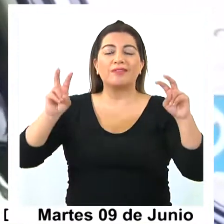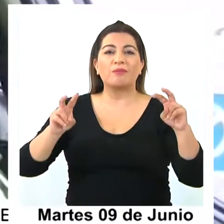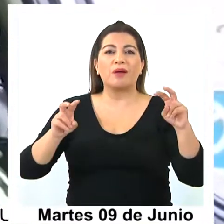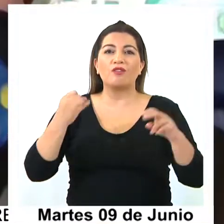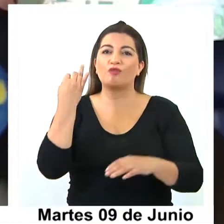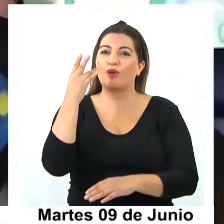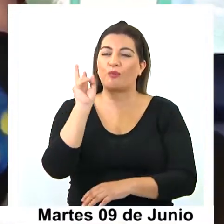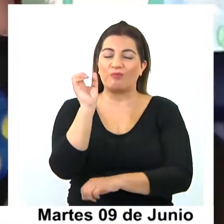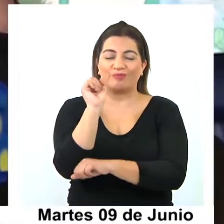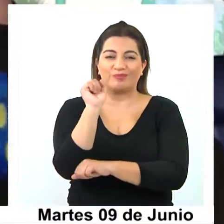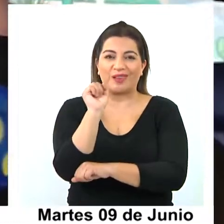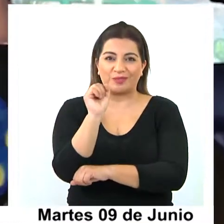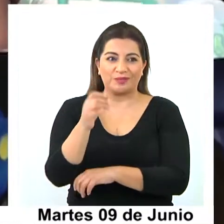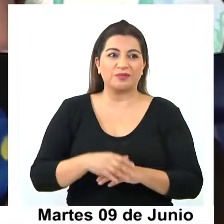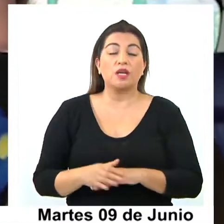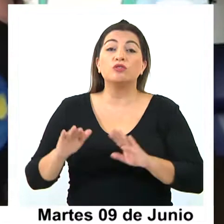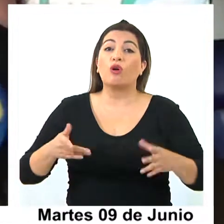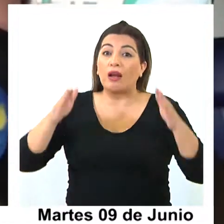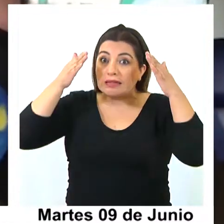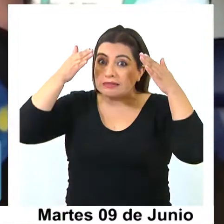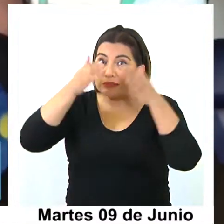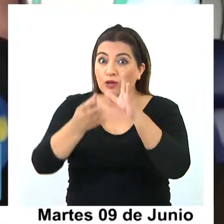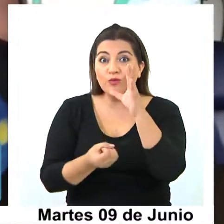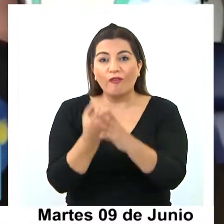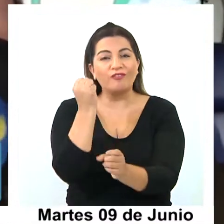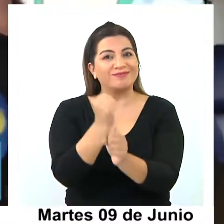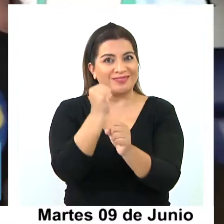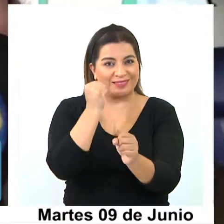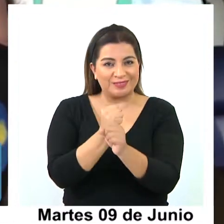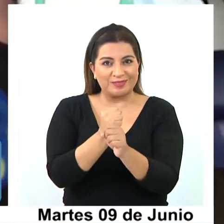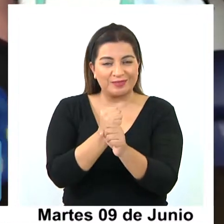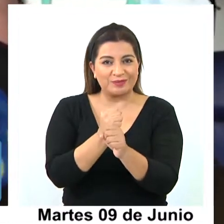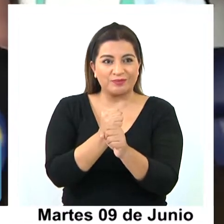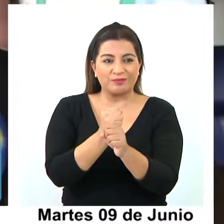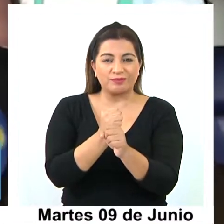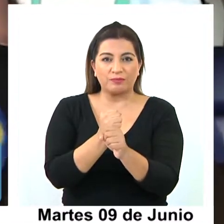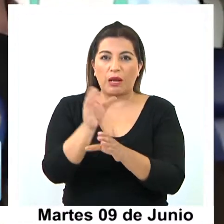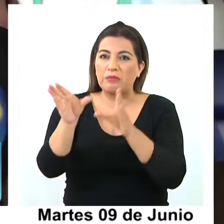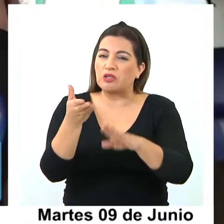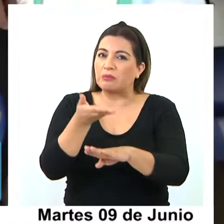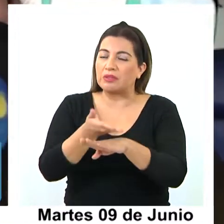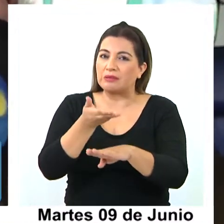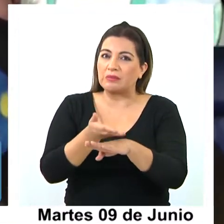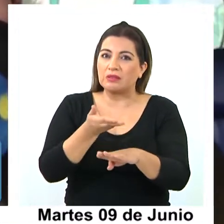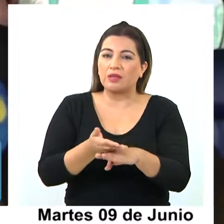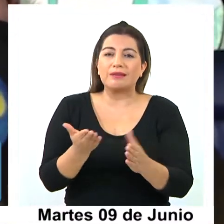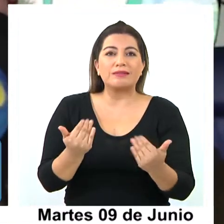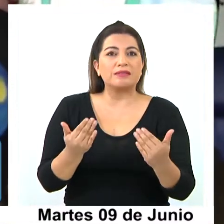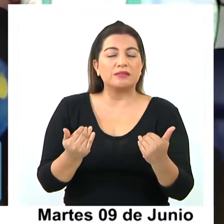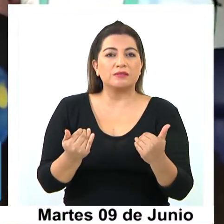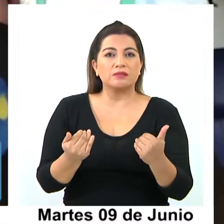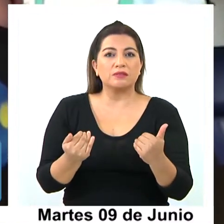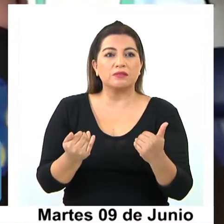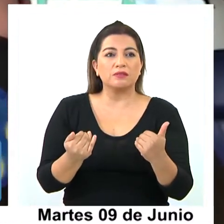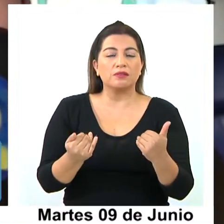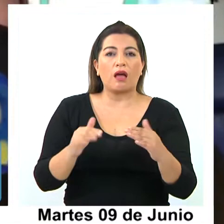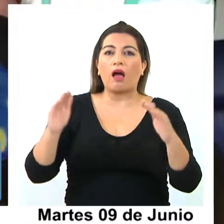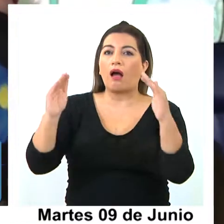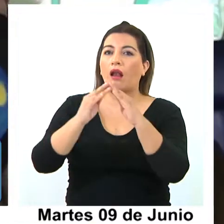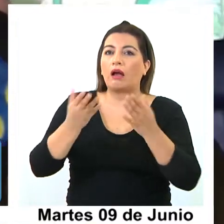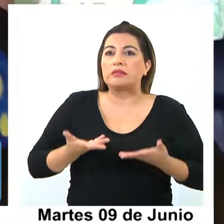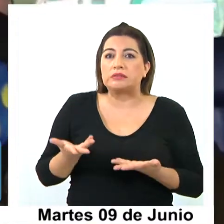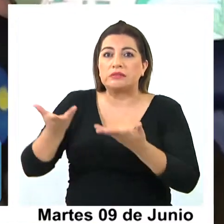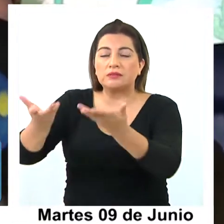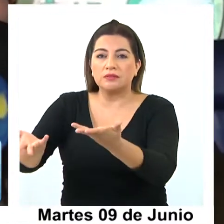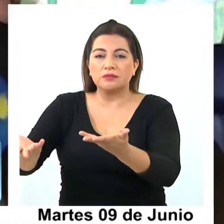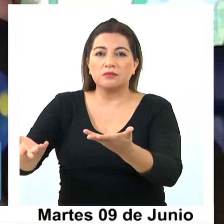vehicular que hay. Yo ahora me dedico a este rubro, a este nuevo rubro en realidad, por la alta demanda que la gente necesita que le lleguen insumos a su casa,